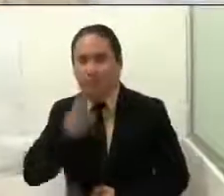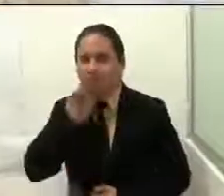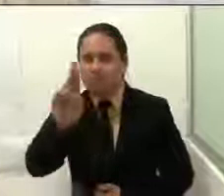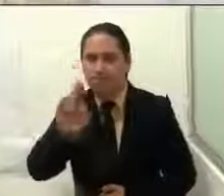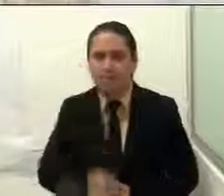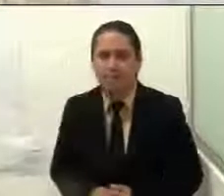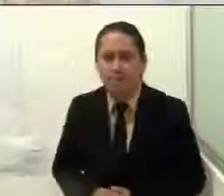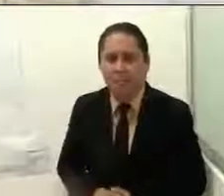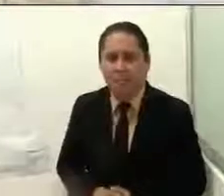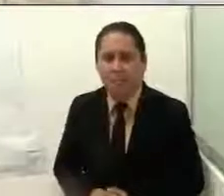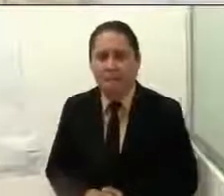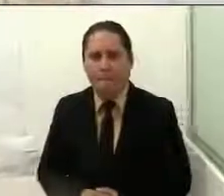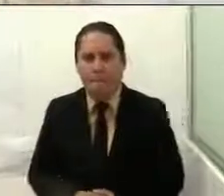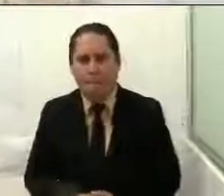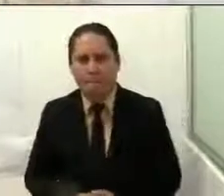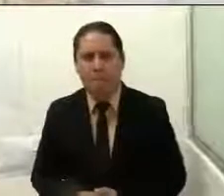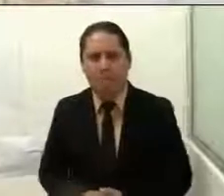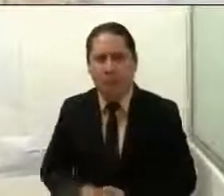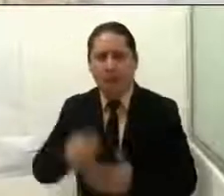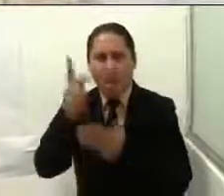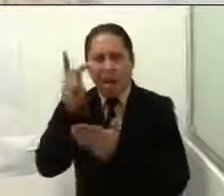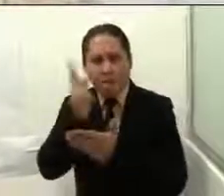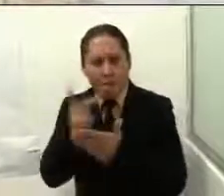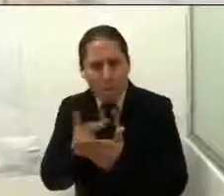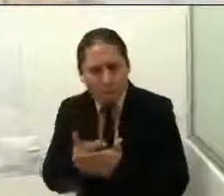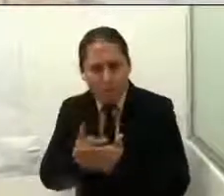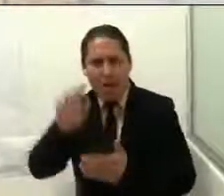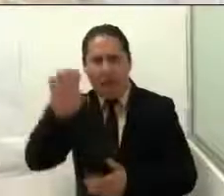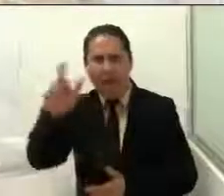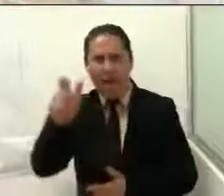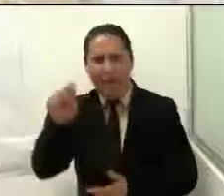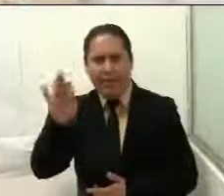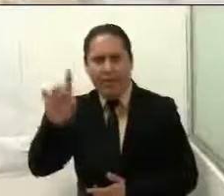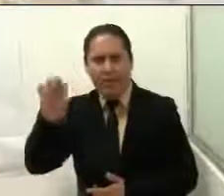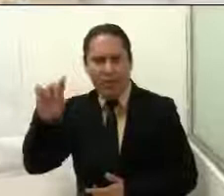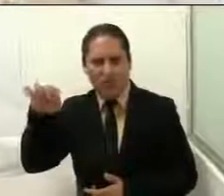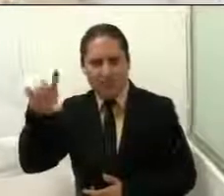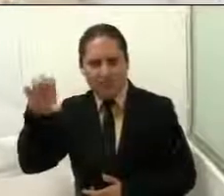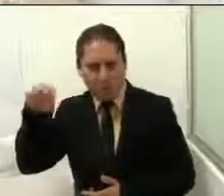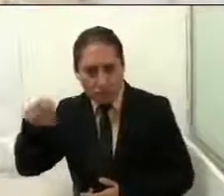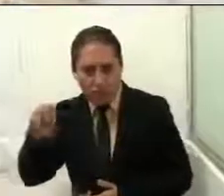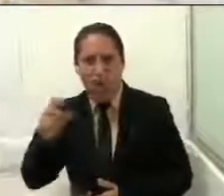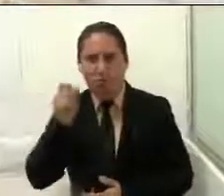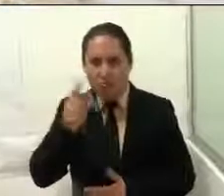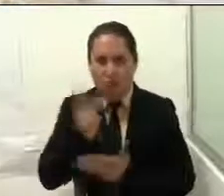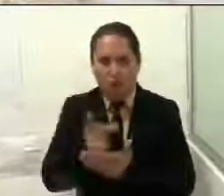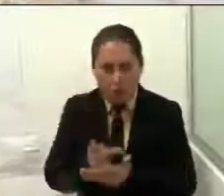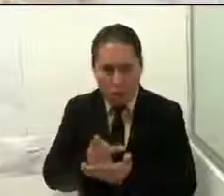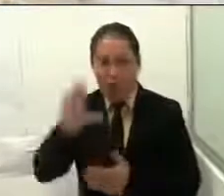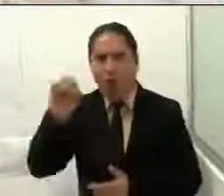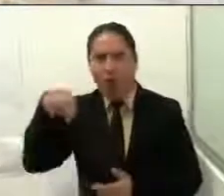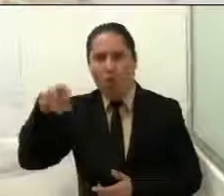a través del programa de extensionismo e innovación productiva del programa de concurrencia